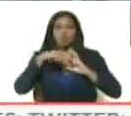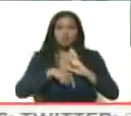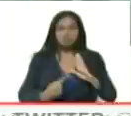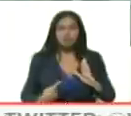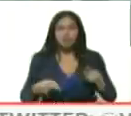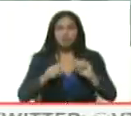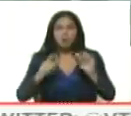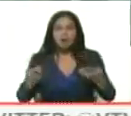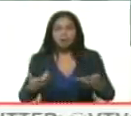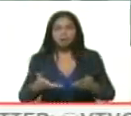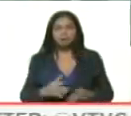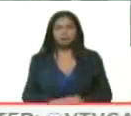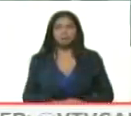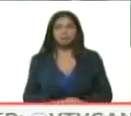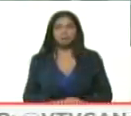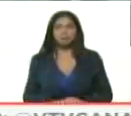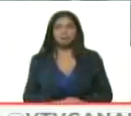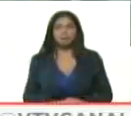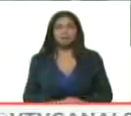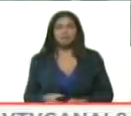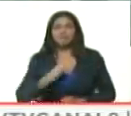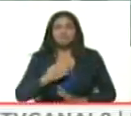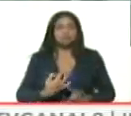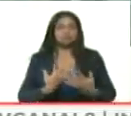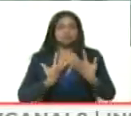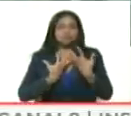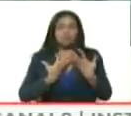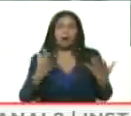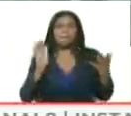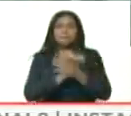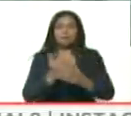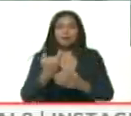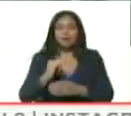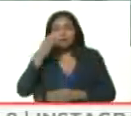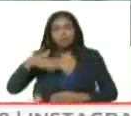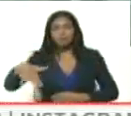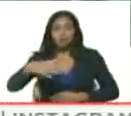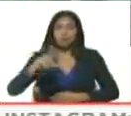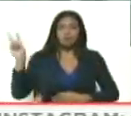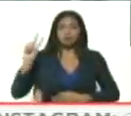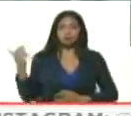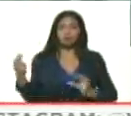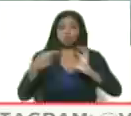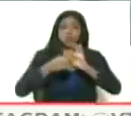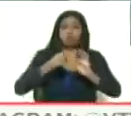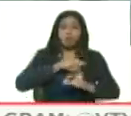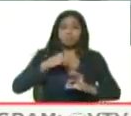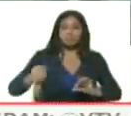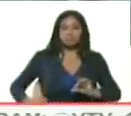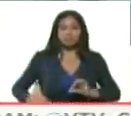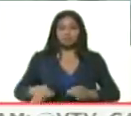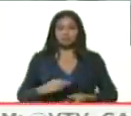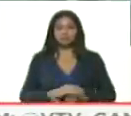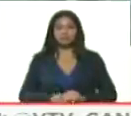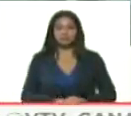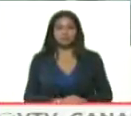lleno de la amistad del pueblo de Venezuela al pueblo de China.